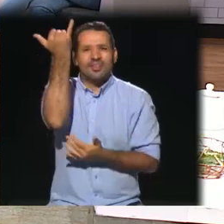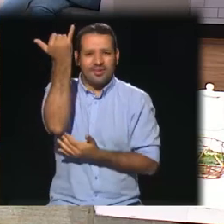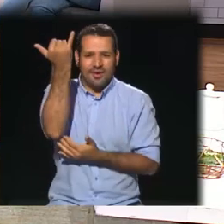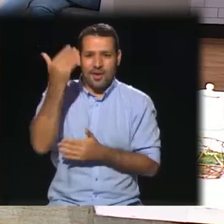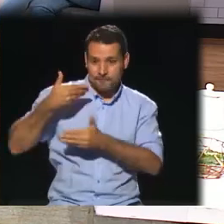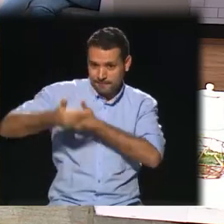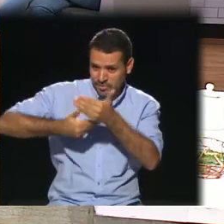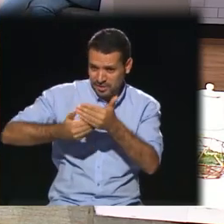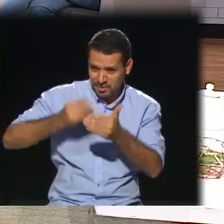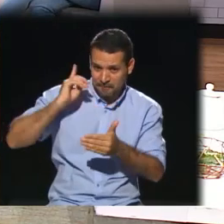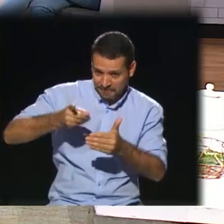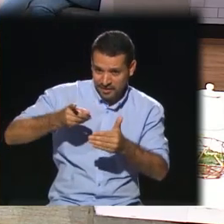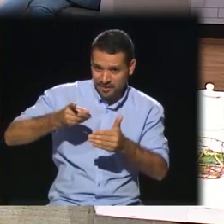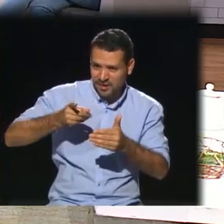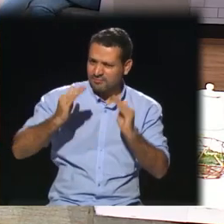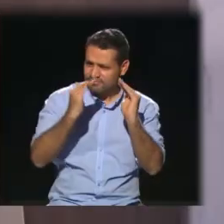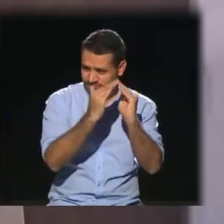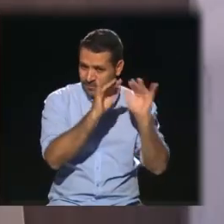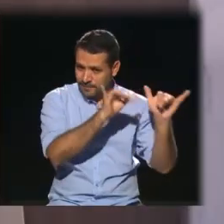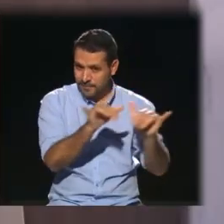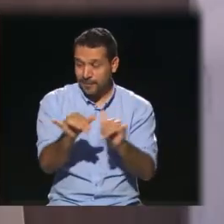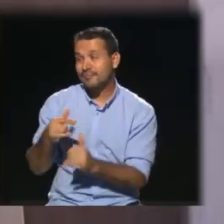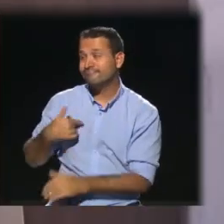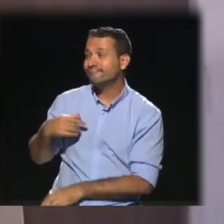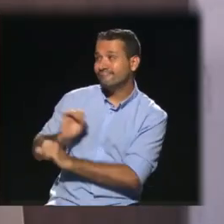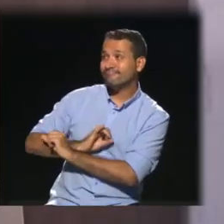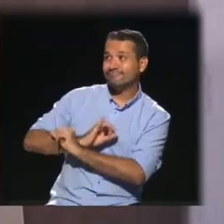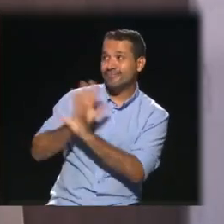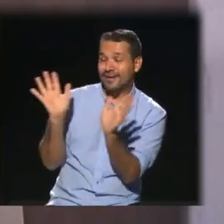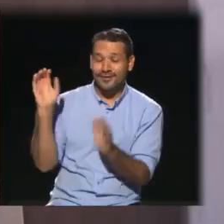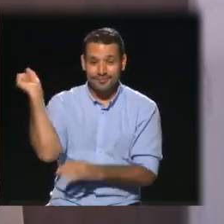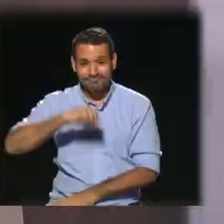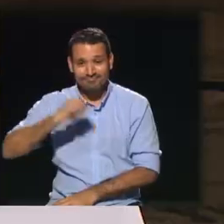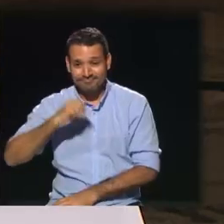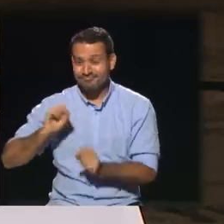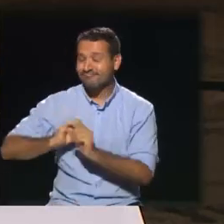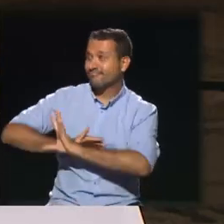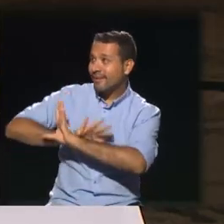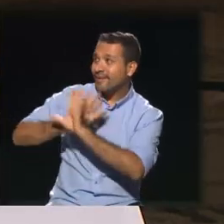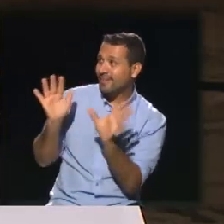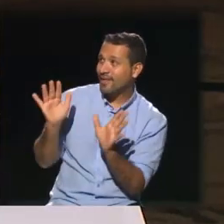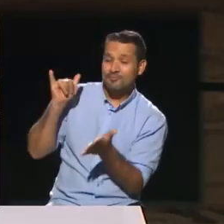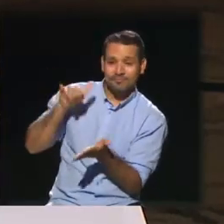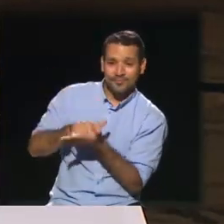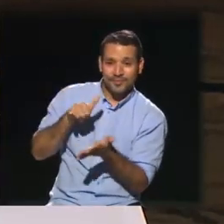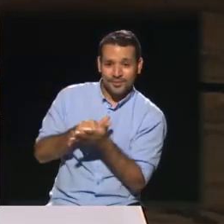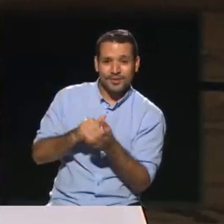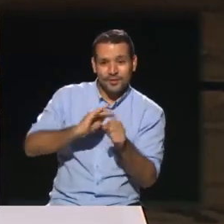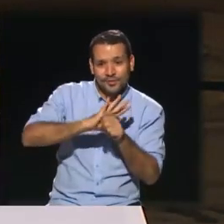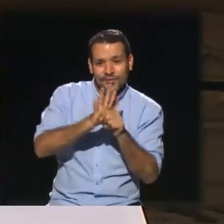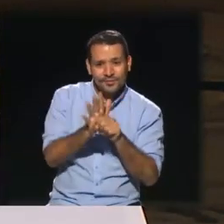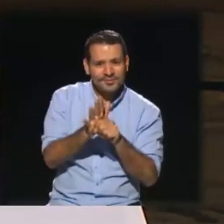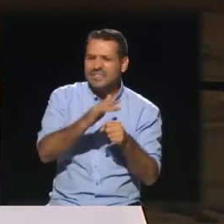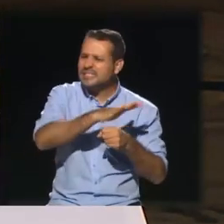estamos viviendo en esta época de cuarentena. Claro. O sea, específicamente para sí, eso. Sí, específicamente nace de eso. La